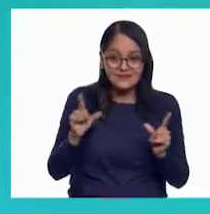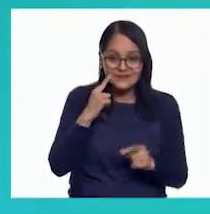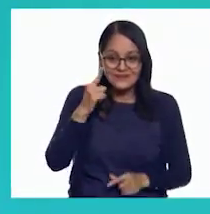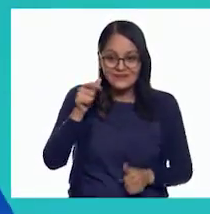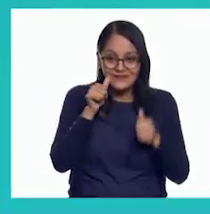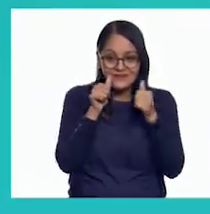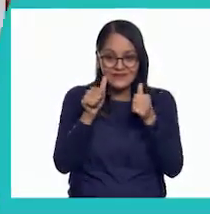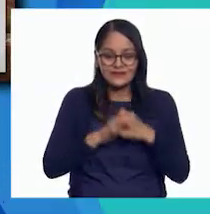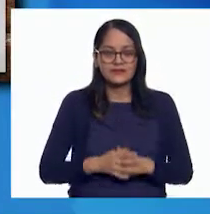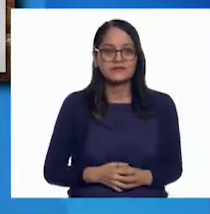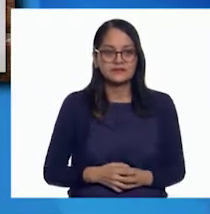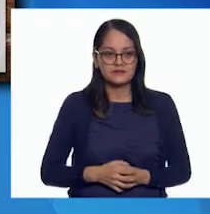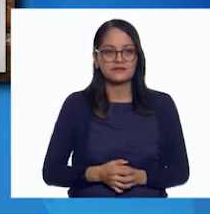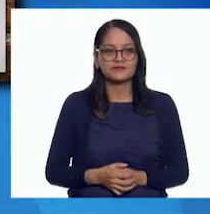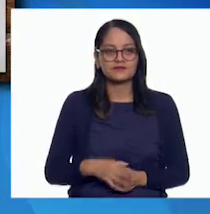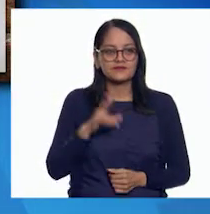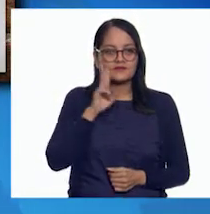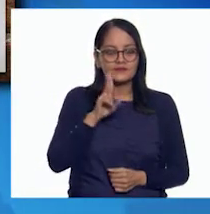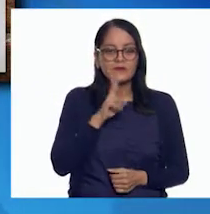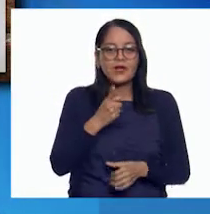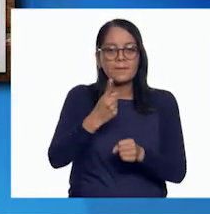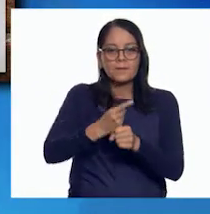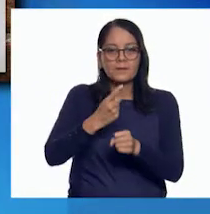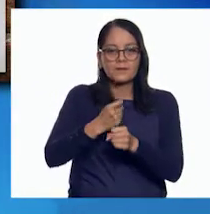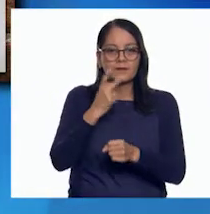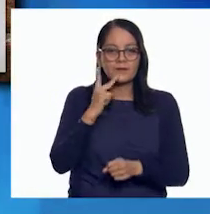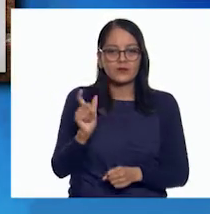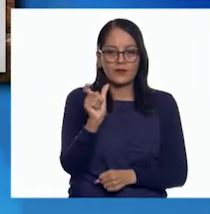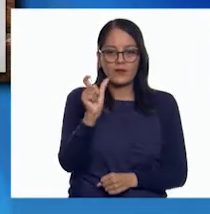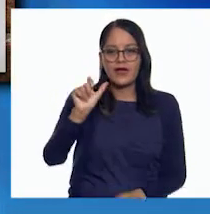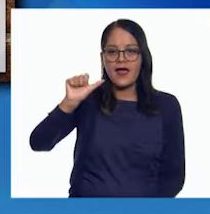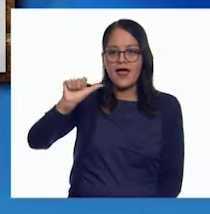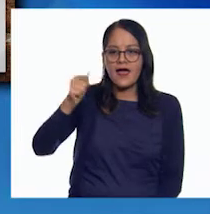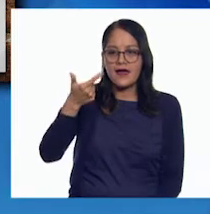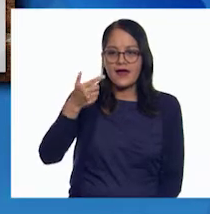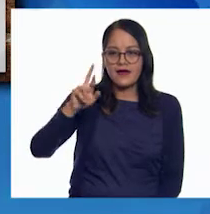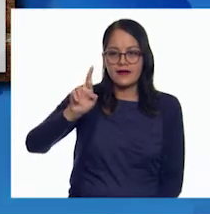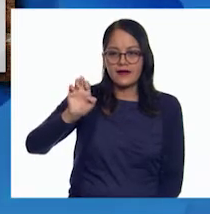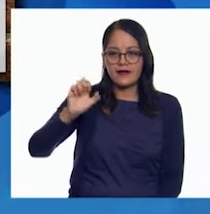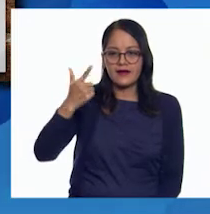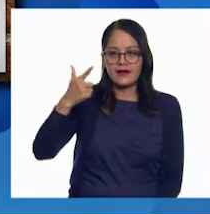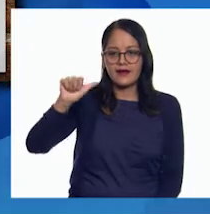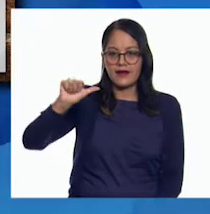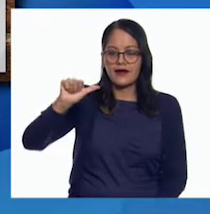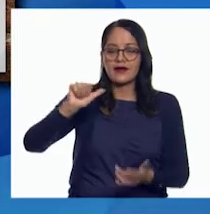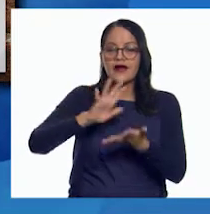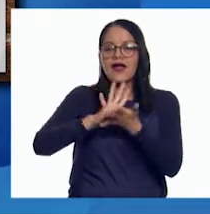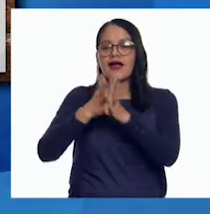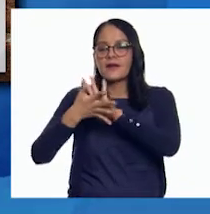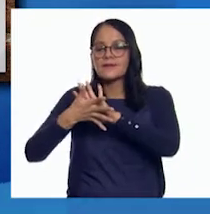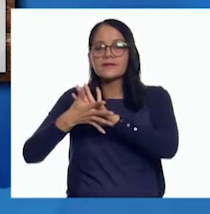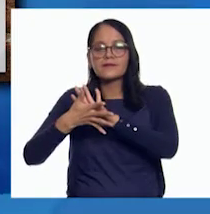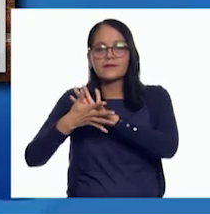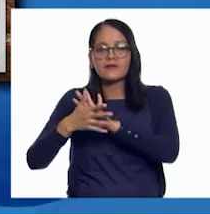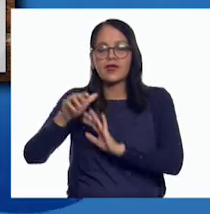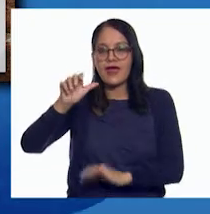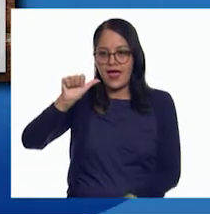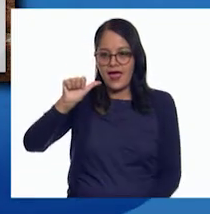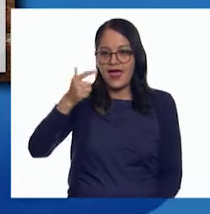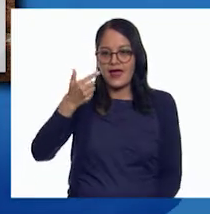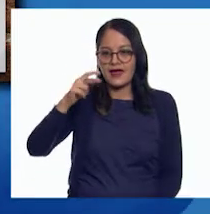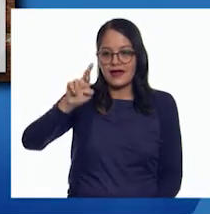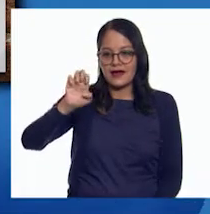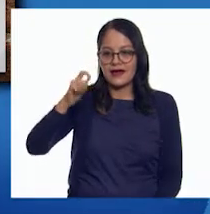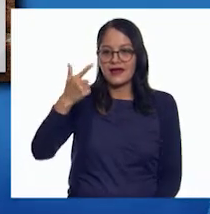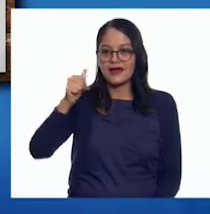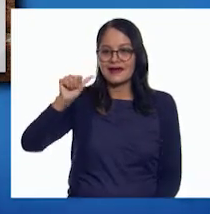Sí. Ok. A ver, en la primera dice agrega. ¿Cómo lo cambias? Sería agregar.